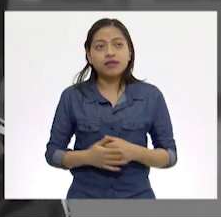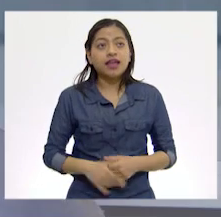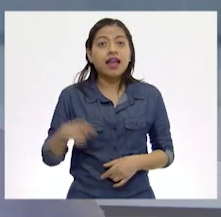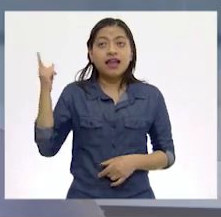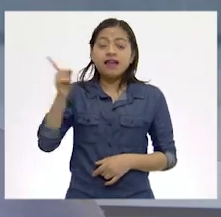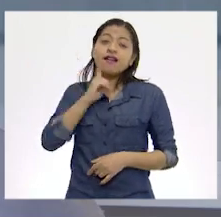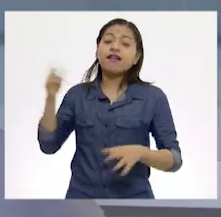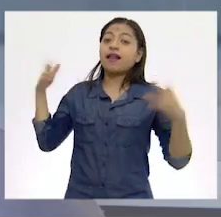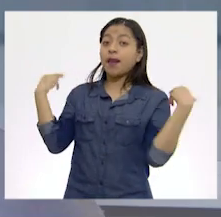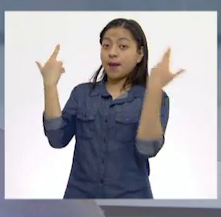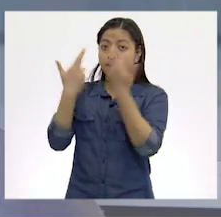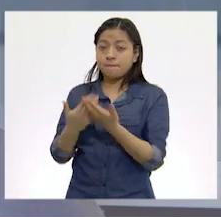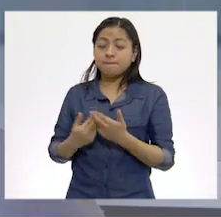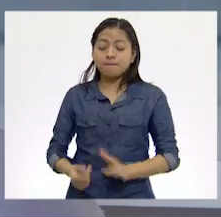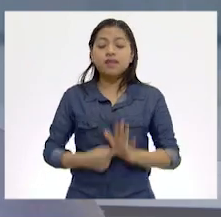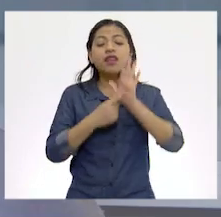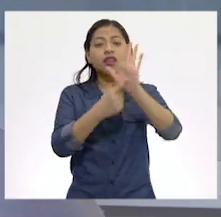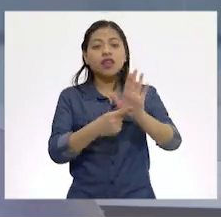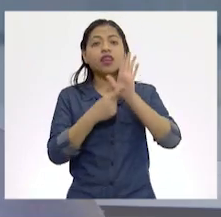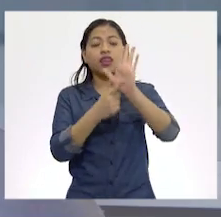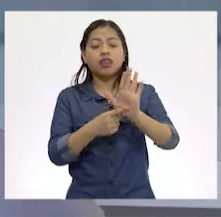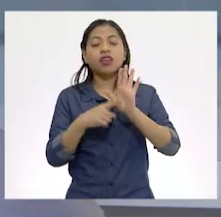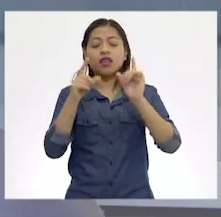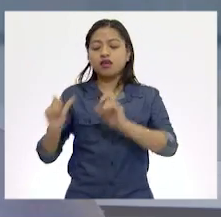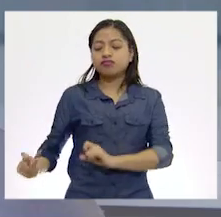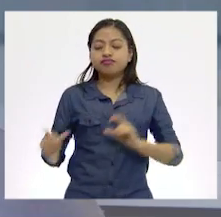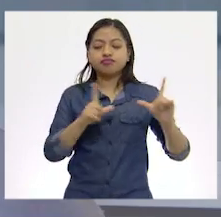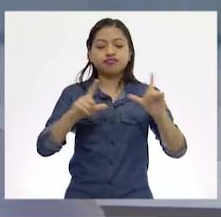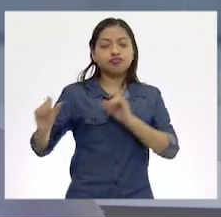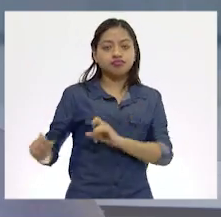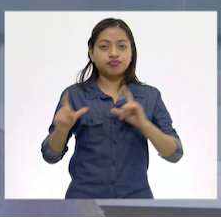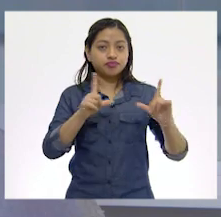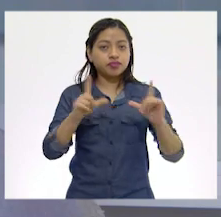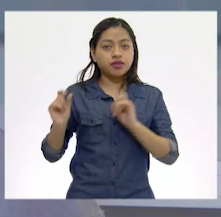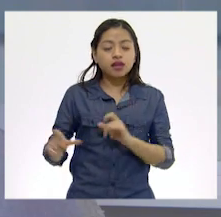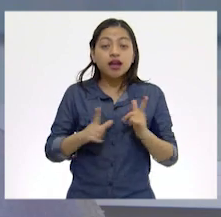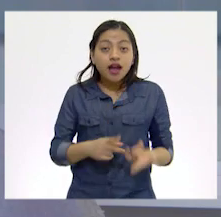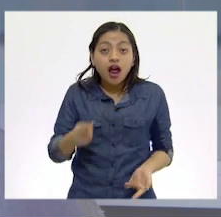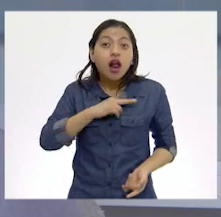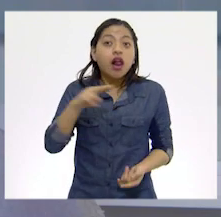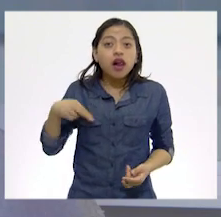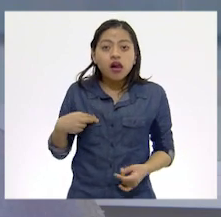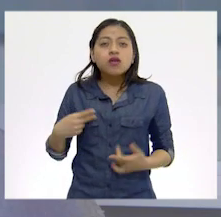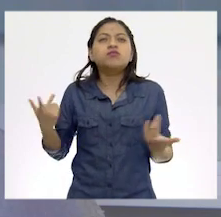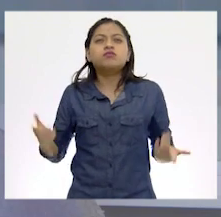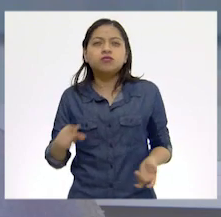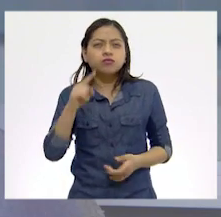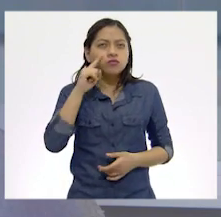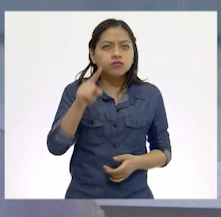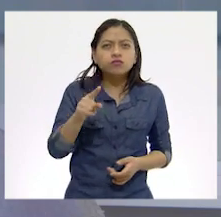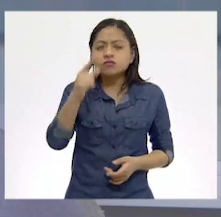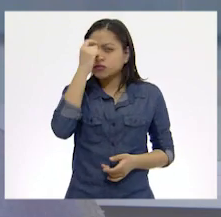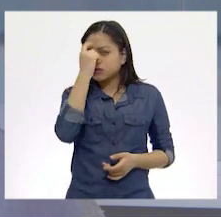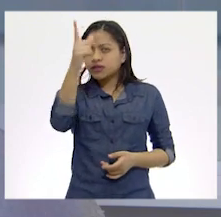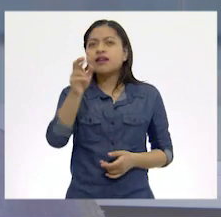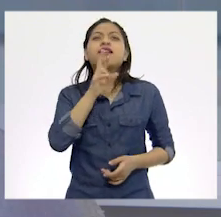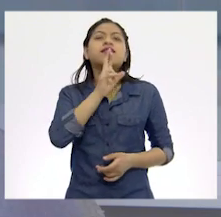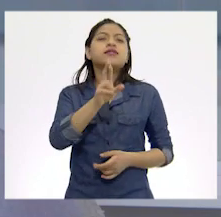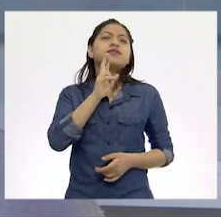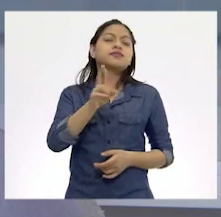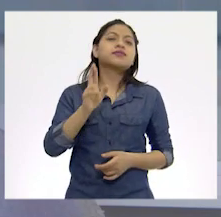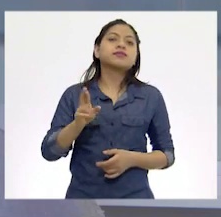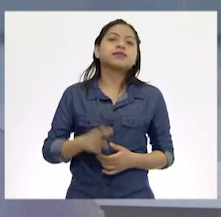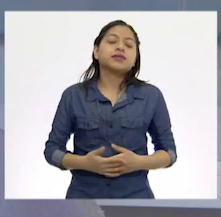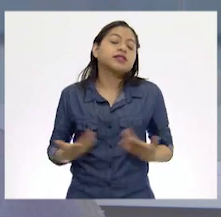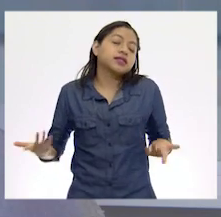profe nos pone presentaciones y nosotros tenemos que adivinar o decir las respuestas de lo